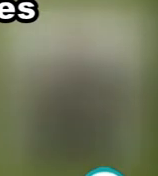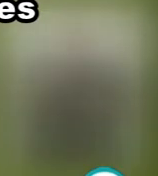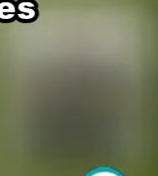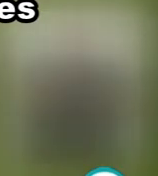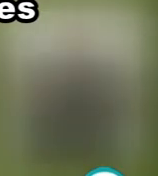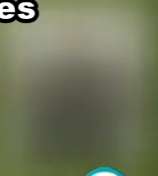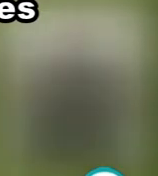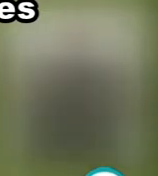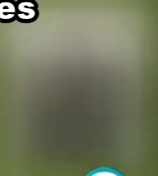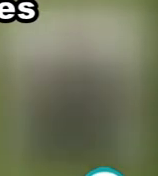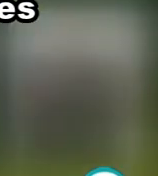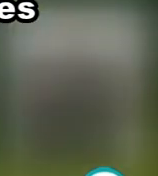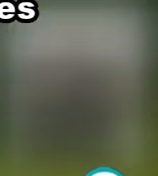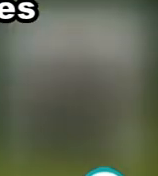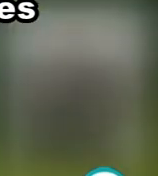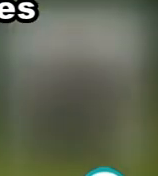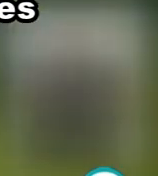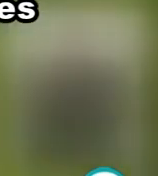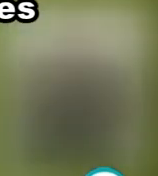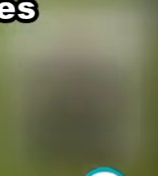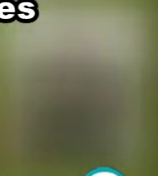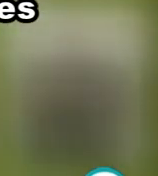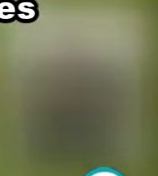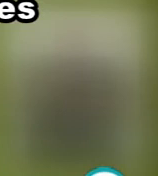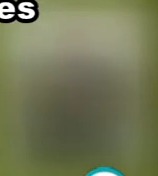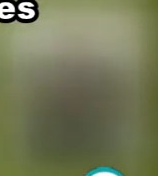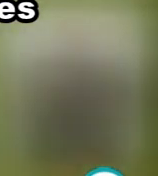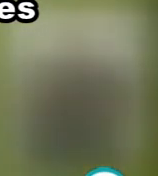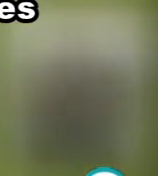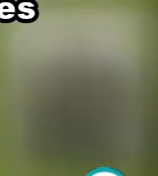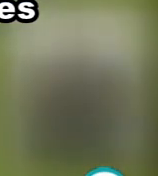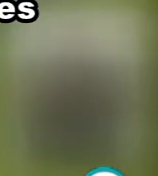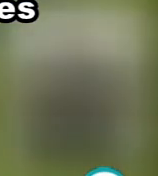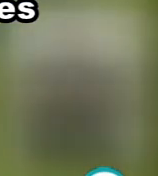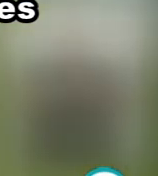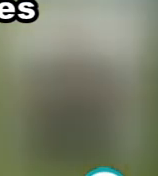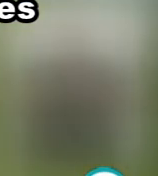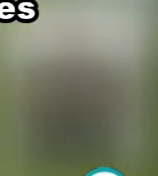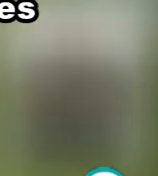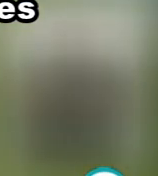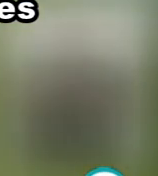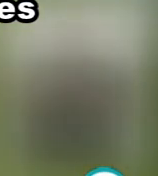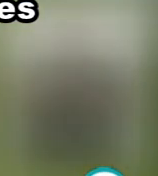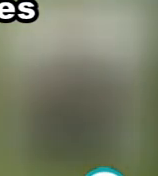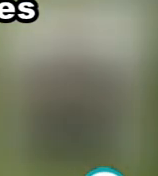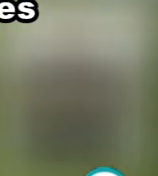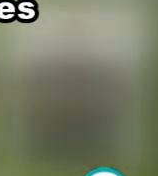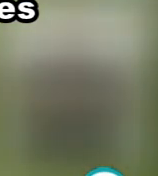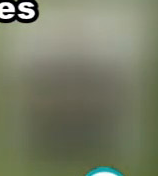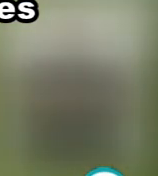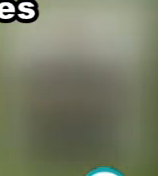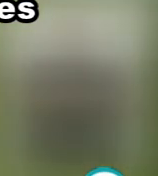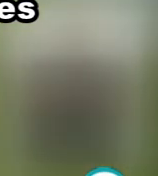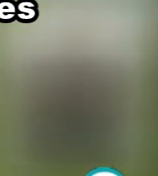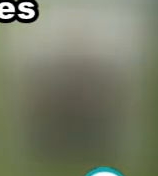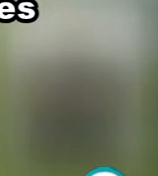Real Oviedo. Claro. O sea que ya eso. Por eso, ha cambiado. Pues sí, posiblemente por eso el Cádiz cambió también la decoración del propio